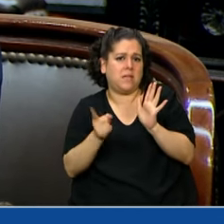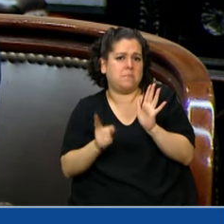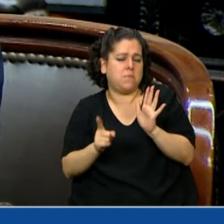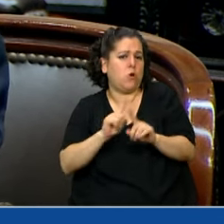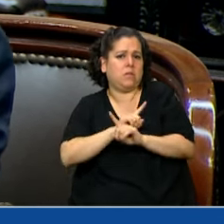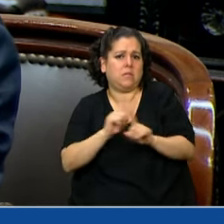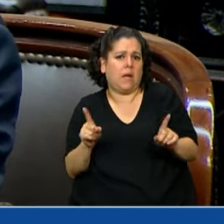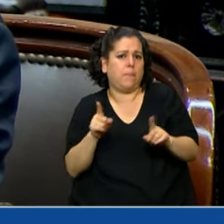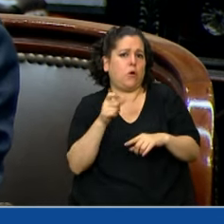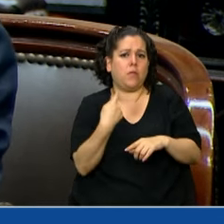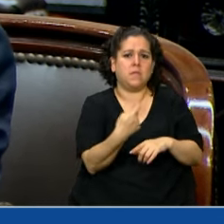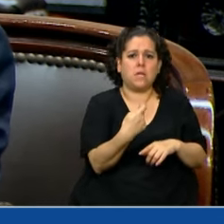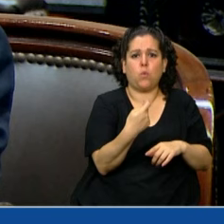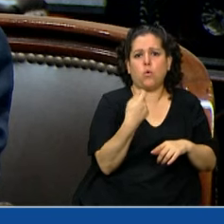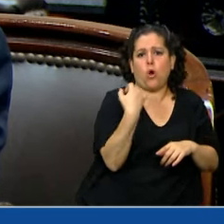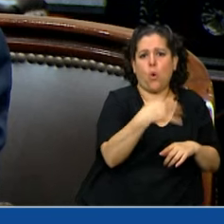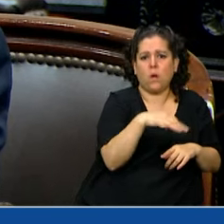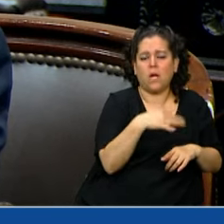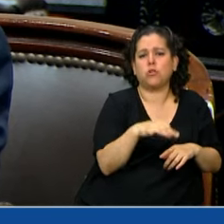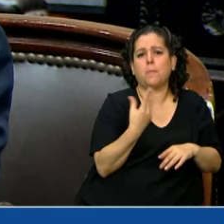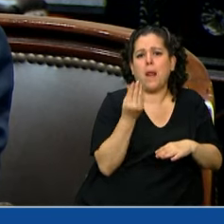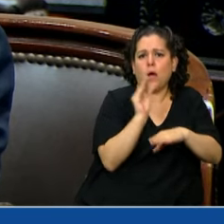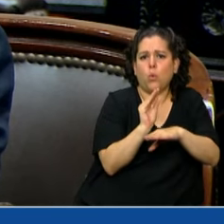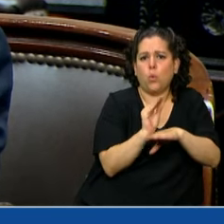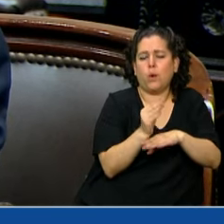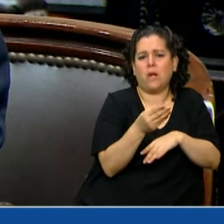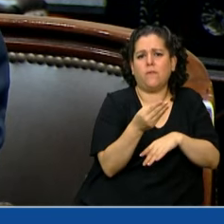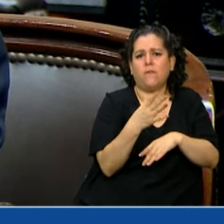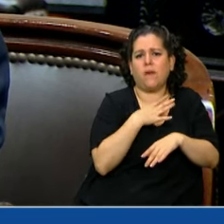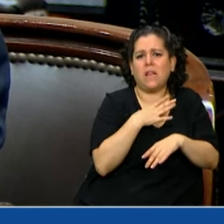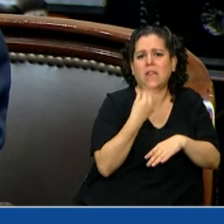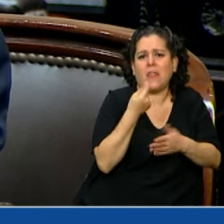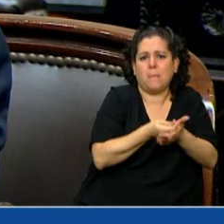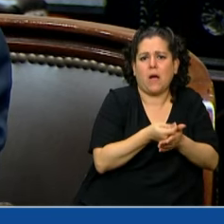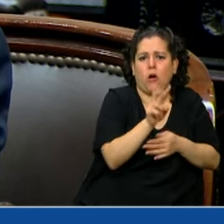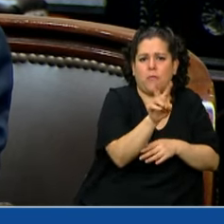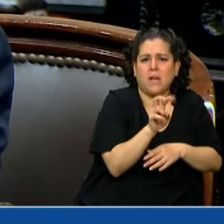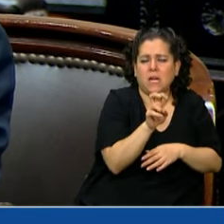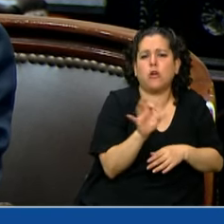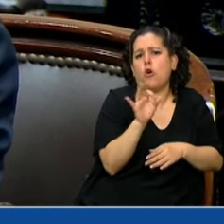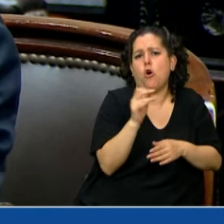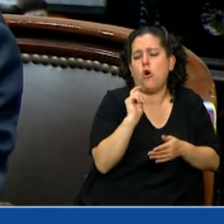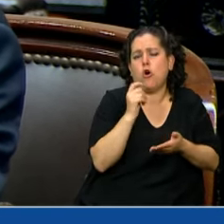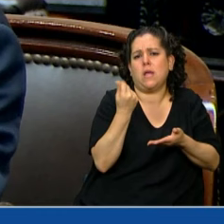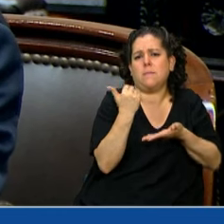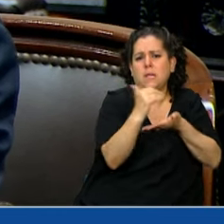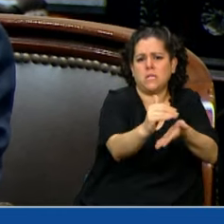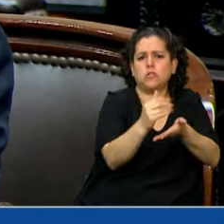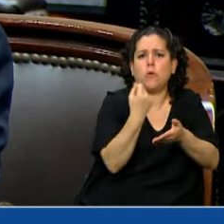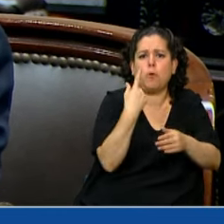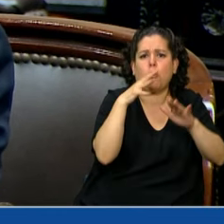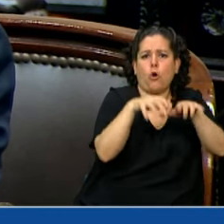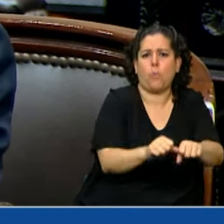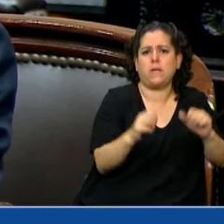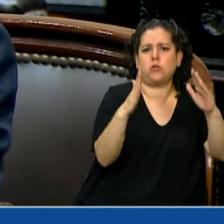existe la creación de un seguro obligatorio que cubra la falta del pago de alquileres y las indemnizaciones por Dario por ocupación indebida